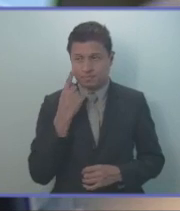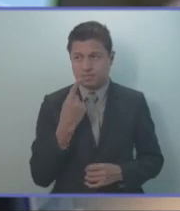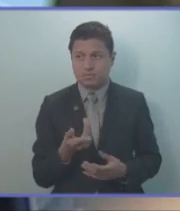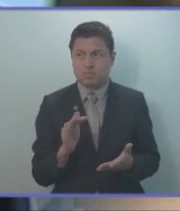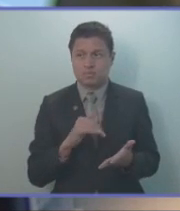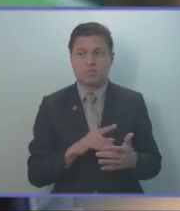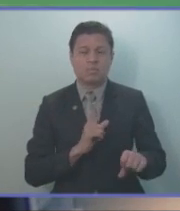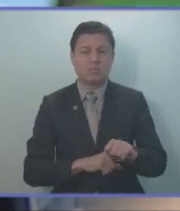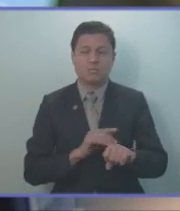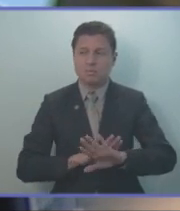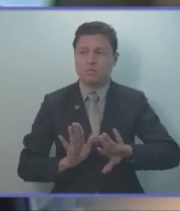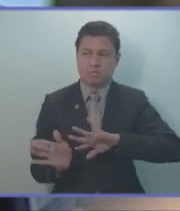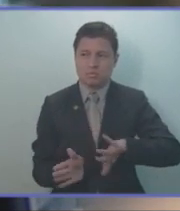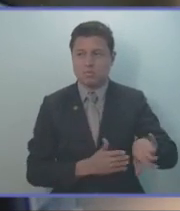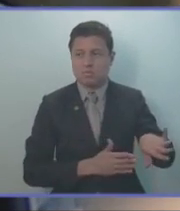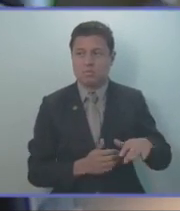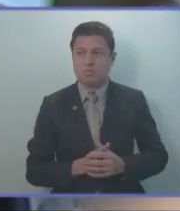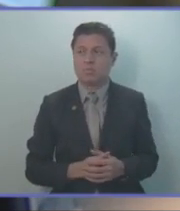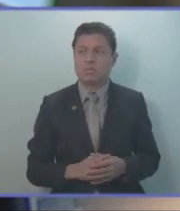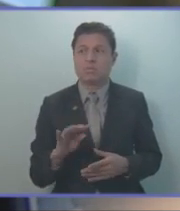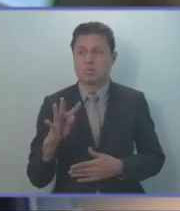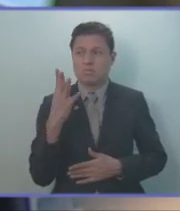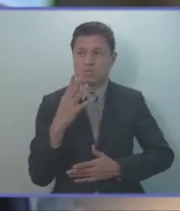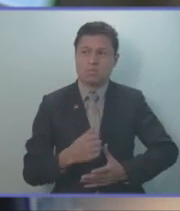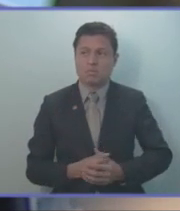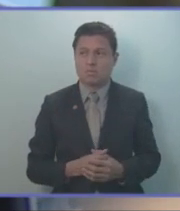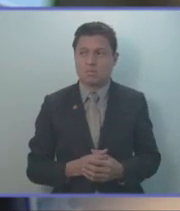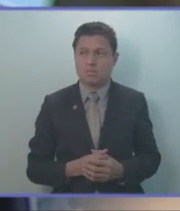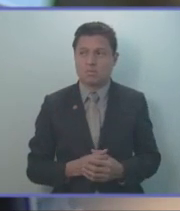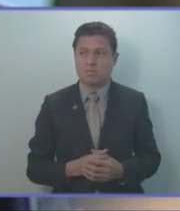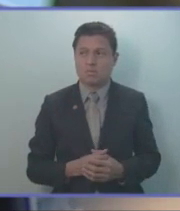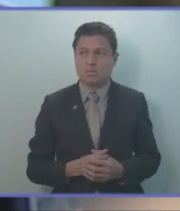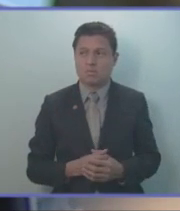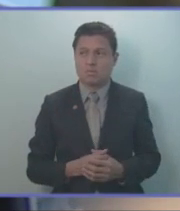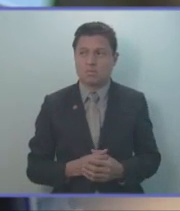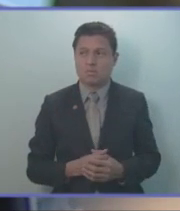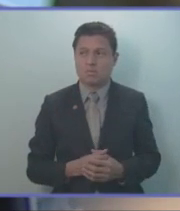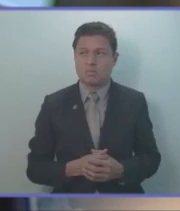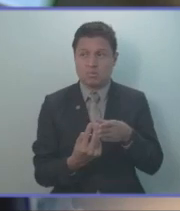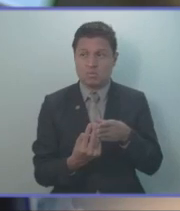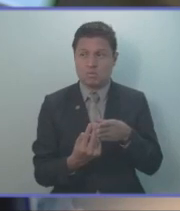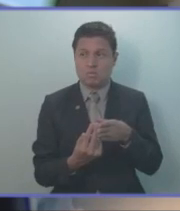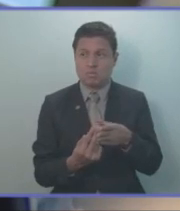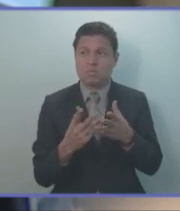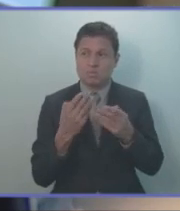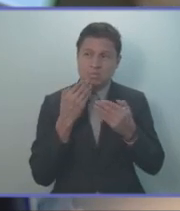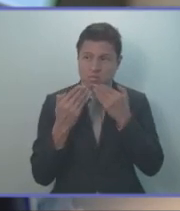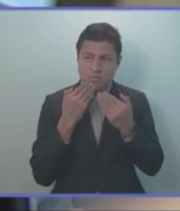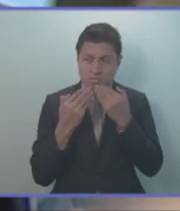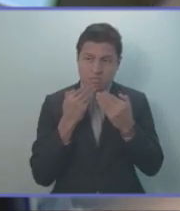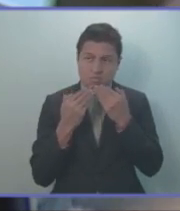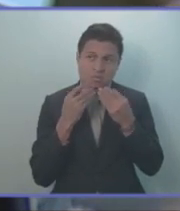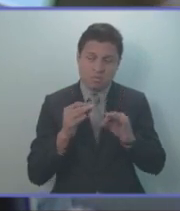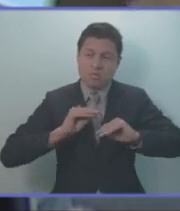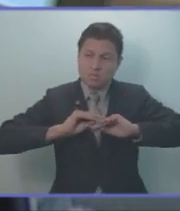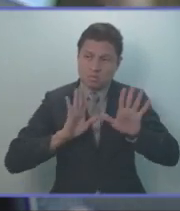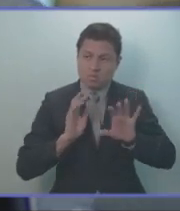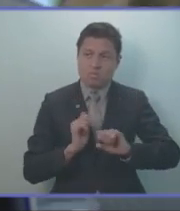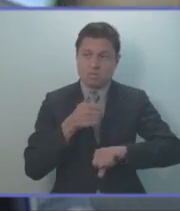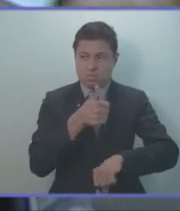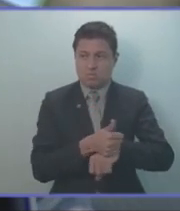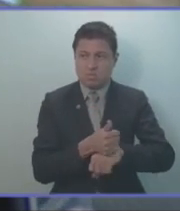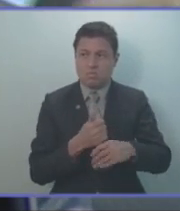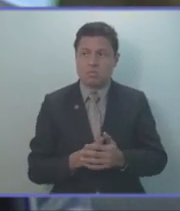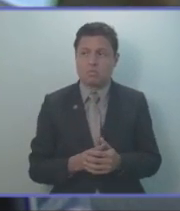vuelve extemporánea. Romano 4, conclusión. La comisión quiere dejar claro y establecer